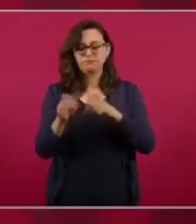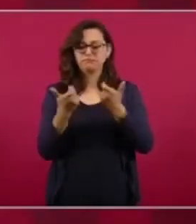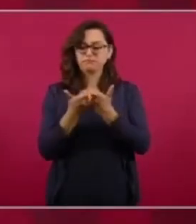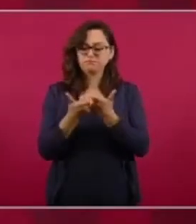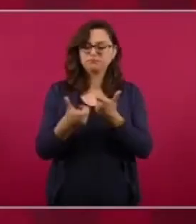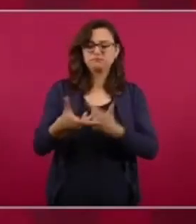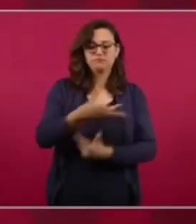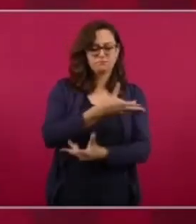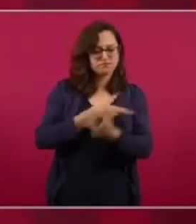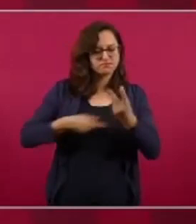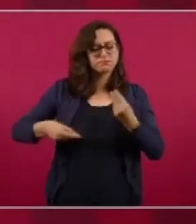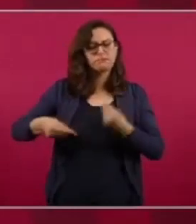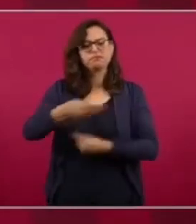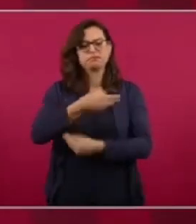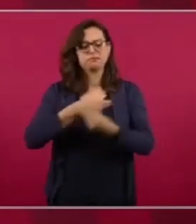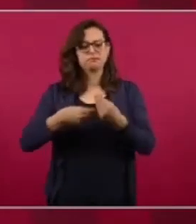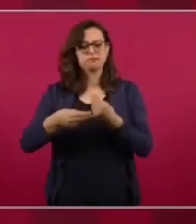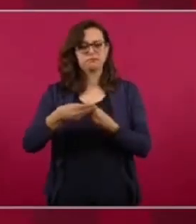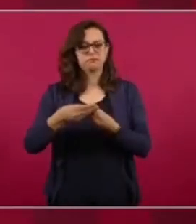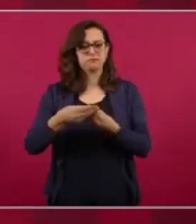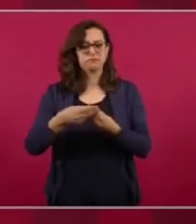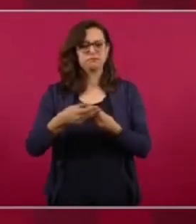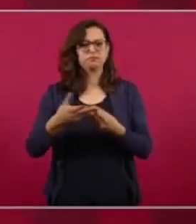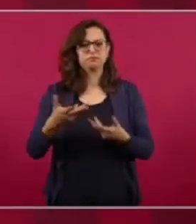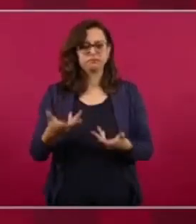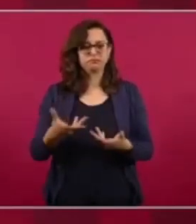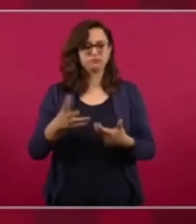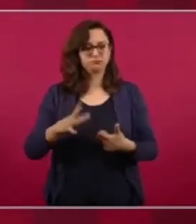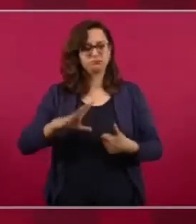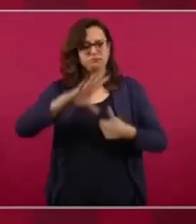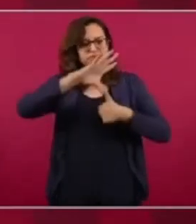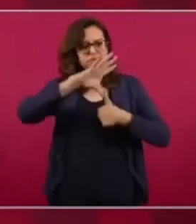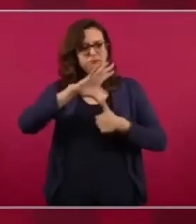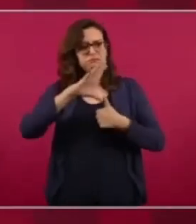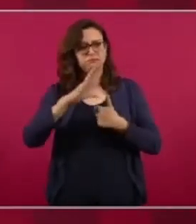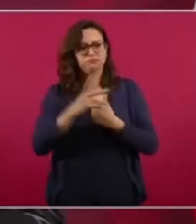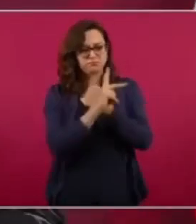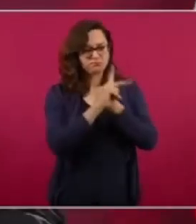económica con respecto a nuestras soberanías,